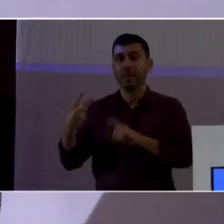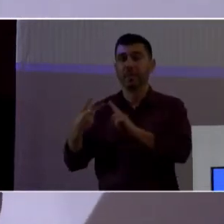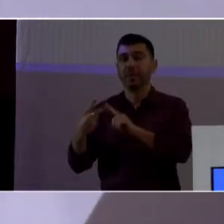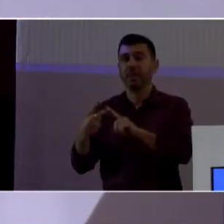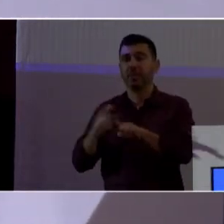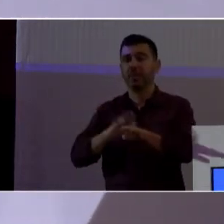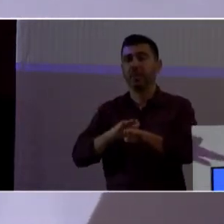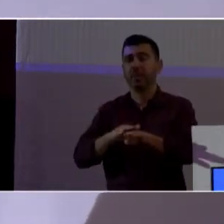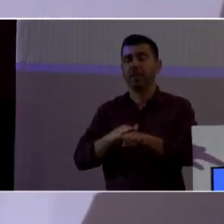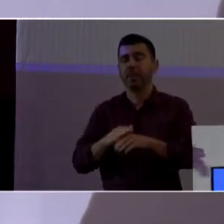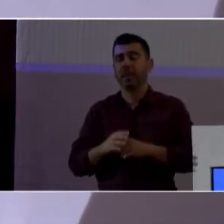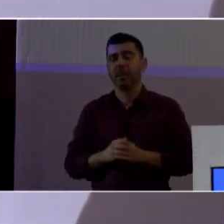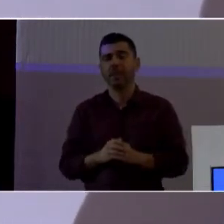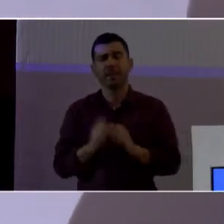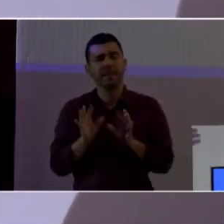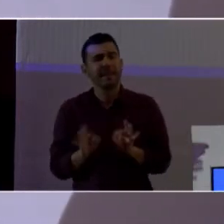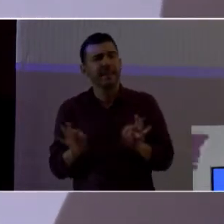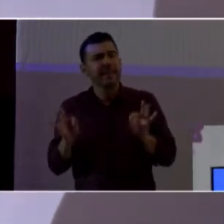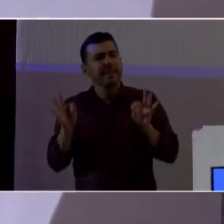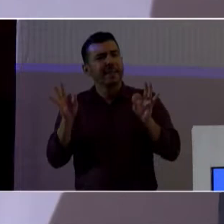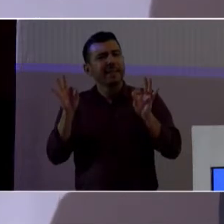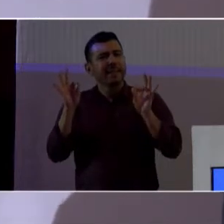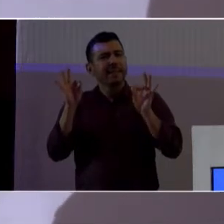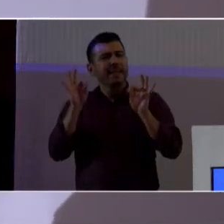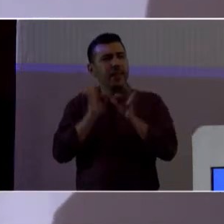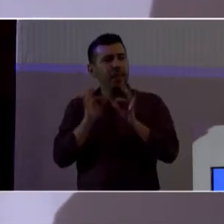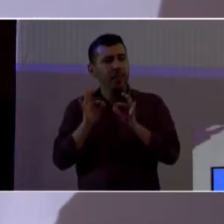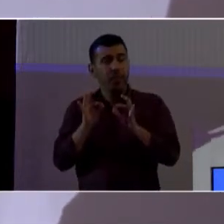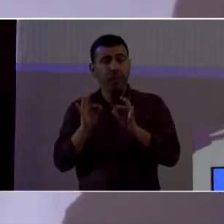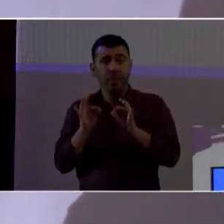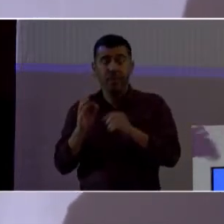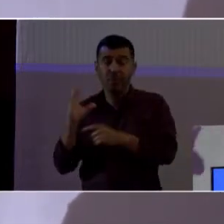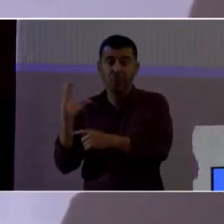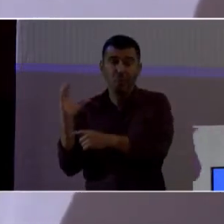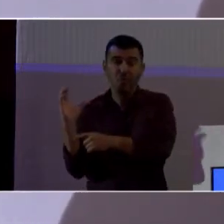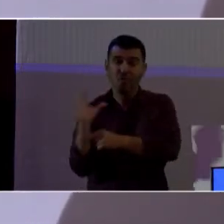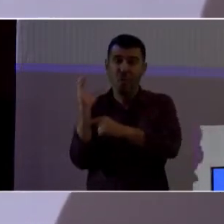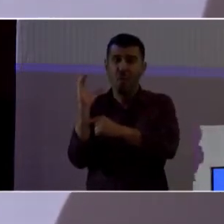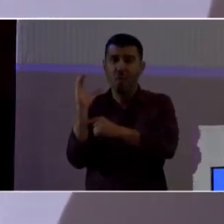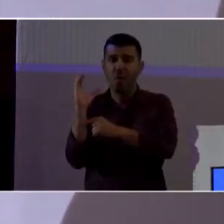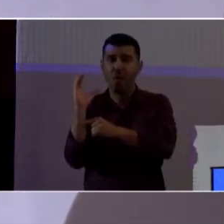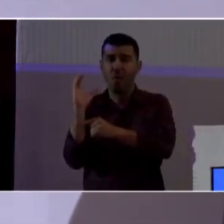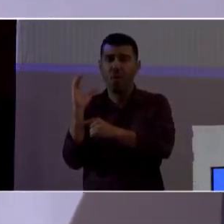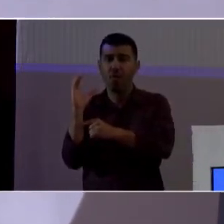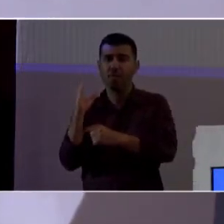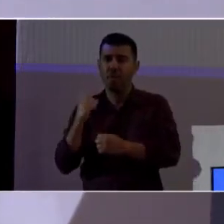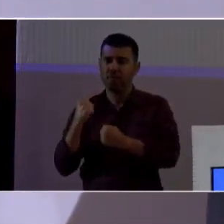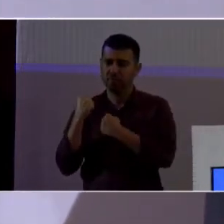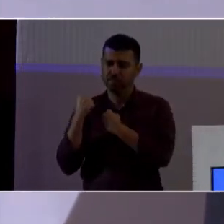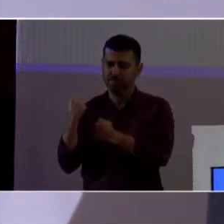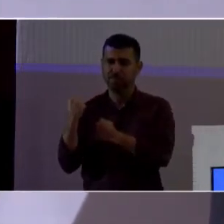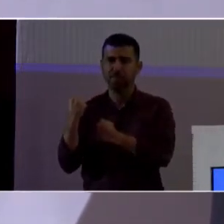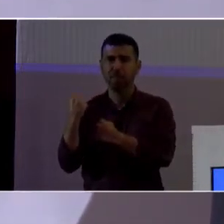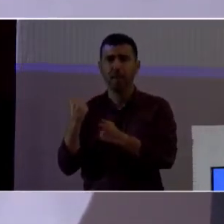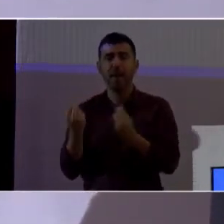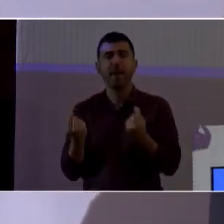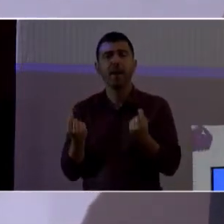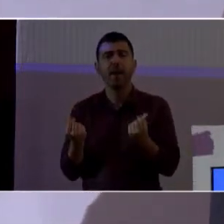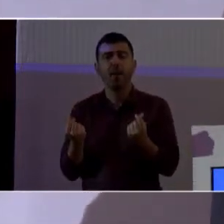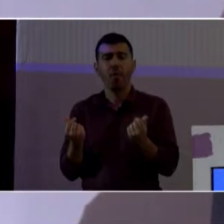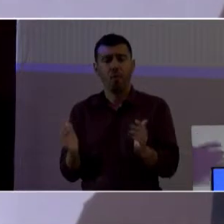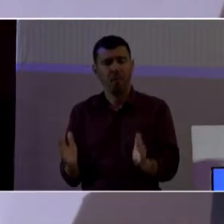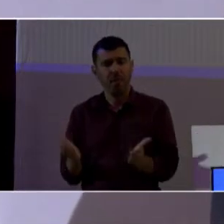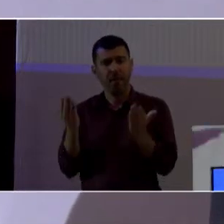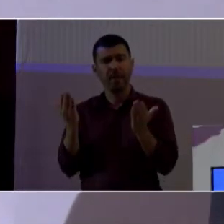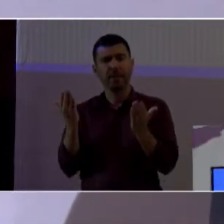es importante que para que Colombia sea la primer, si no la primera, sí un potencial muy importante de la economía, entendiendo nuestra diversidad,